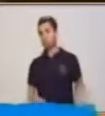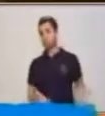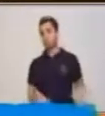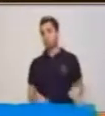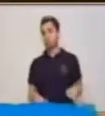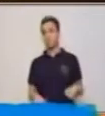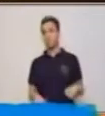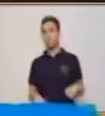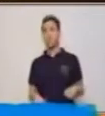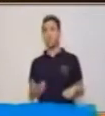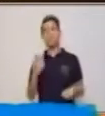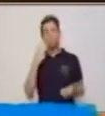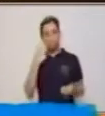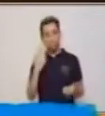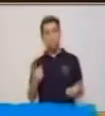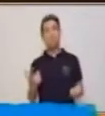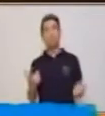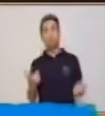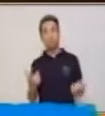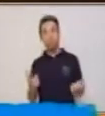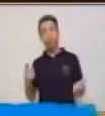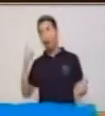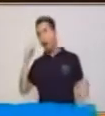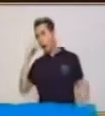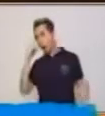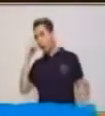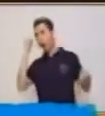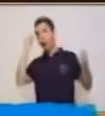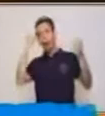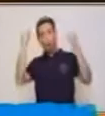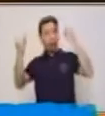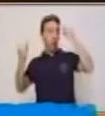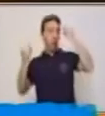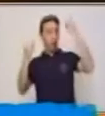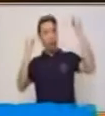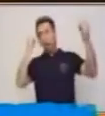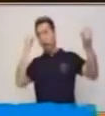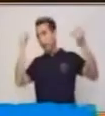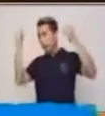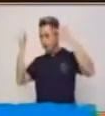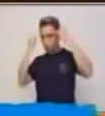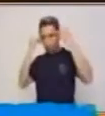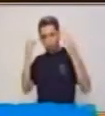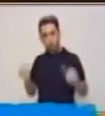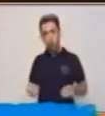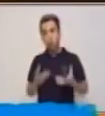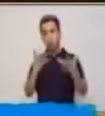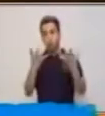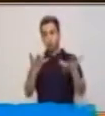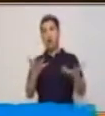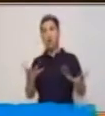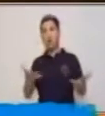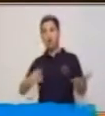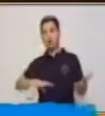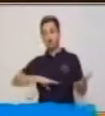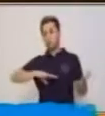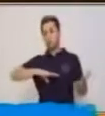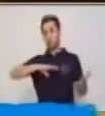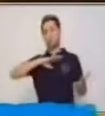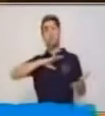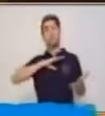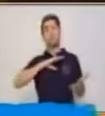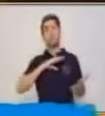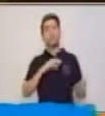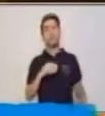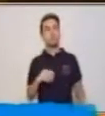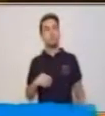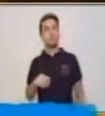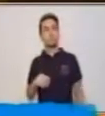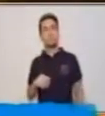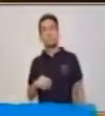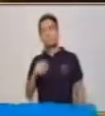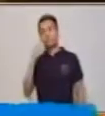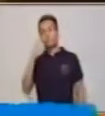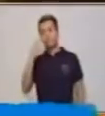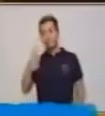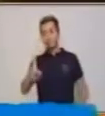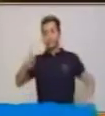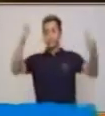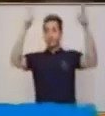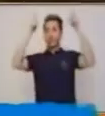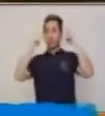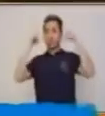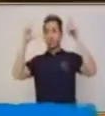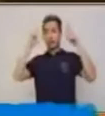¿Se fijaron? Estamos sacando todo lo que son datos de sentimientos. Ahora saquemos qué cosas buenas tendría